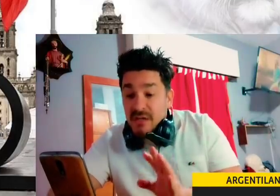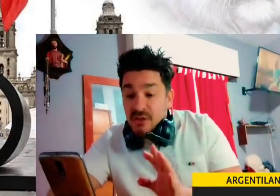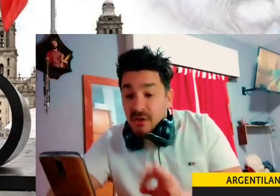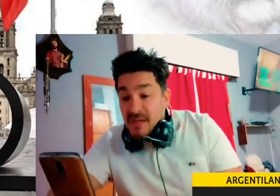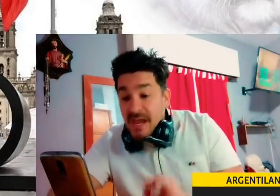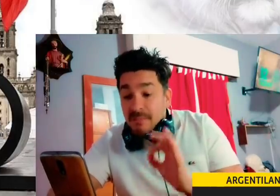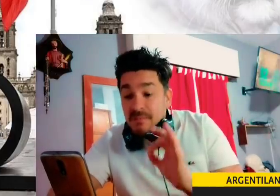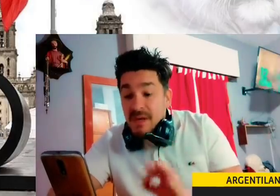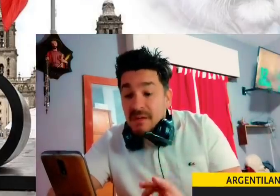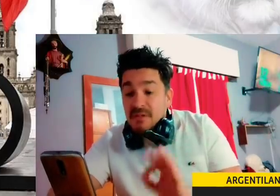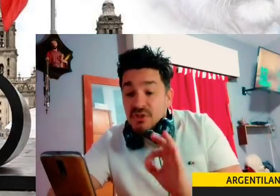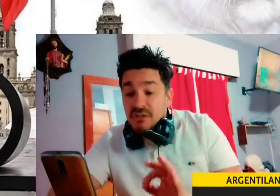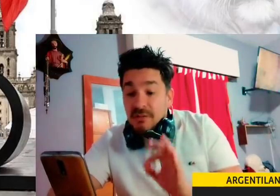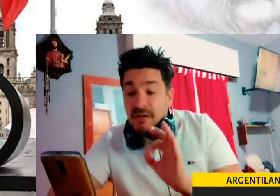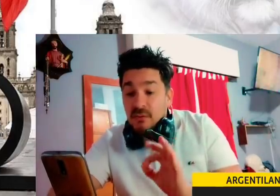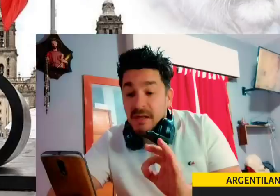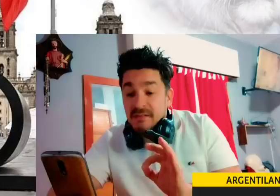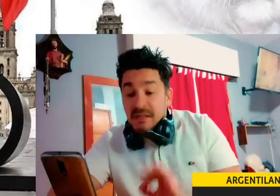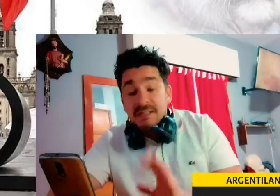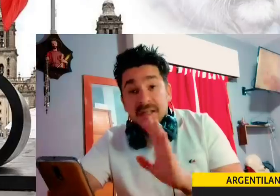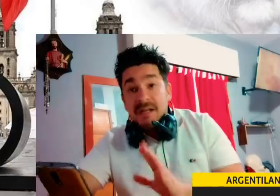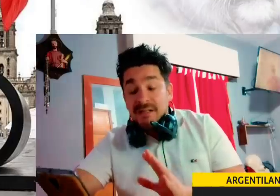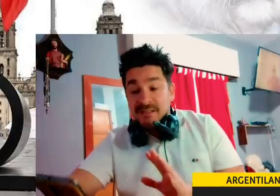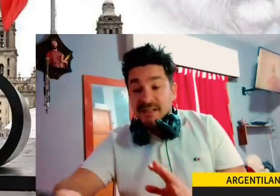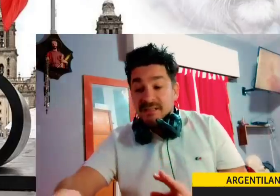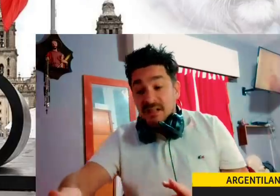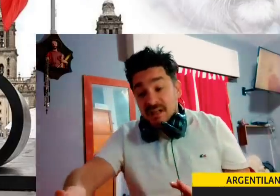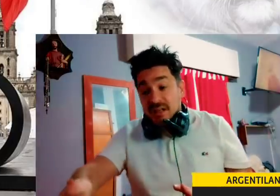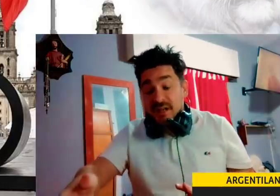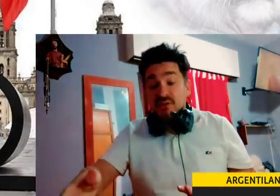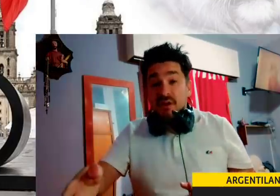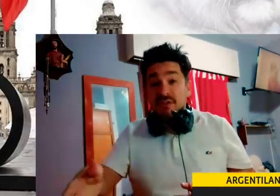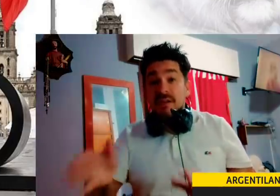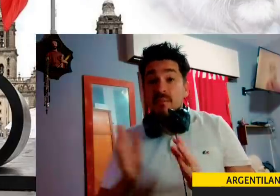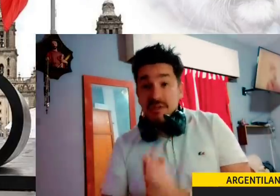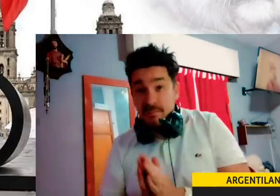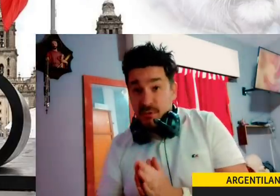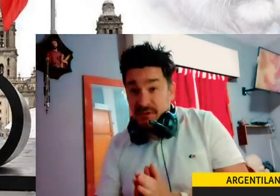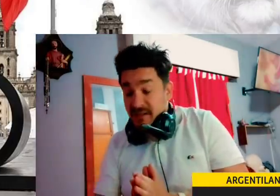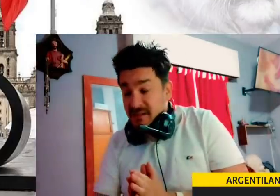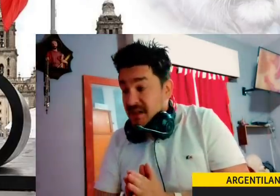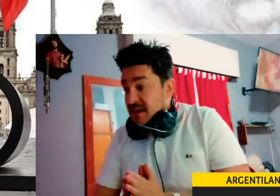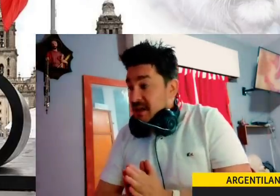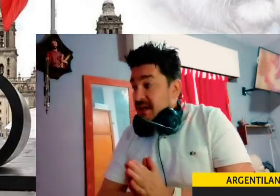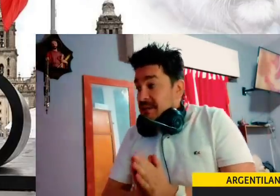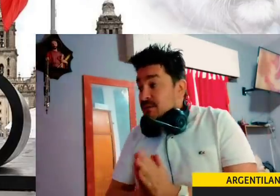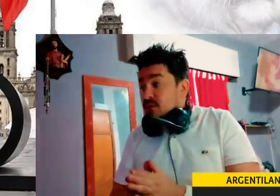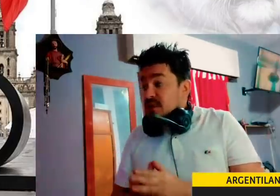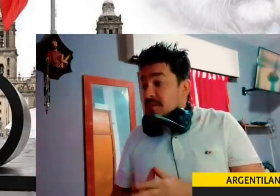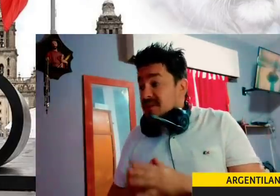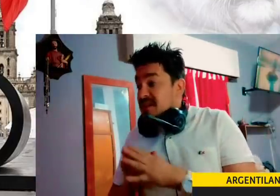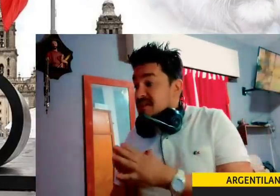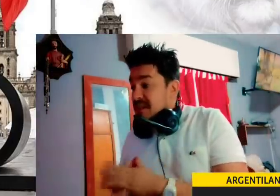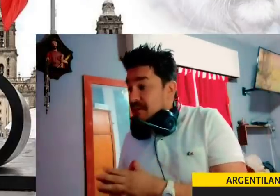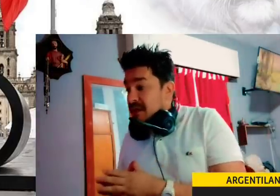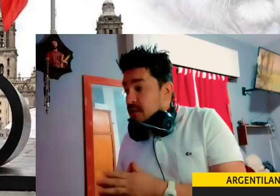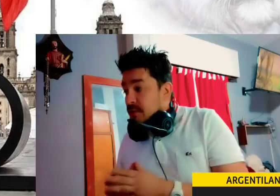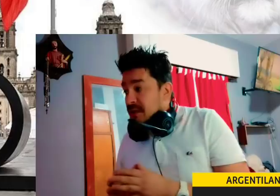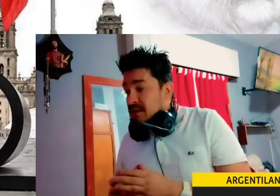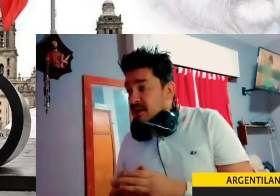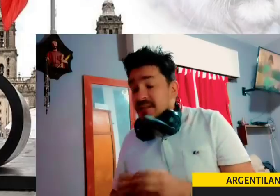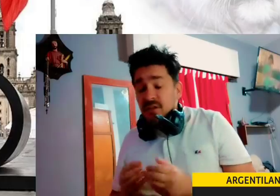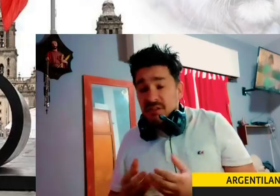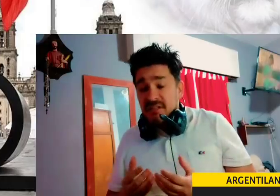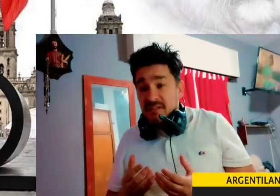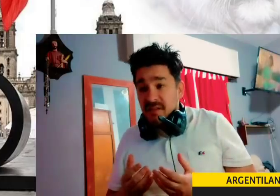del 24 de mayo el primer millón de vacunas estarían listas. Es una noticia muy importante y vamos a escuchar al presidente de